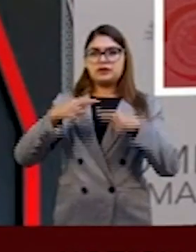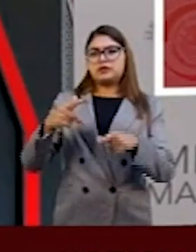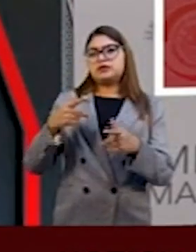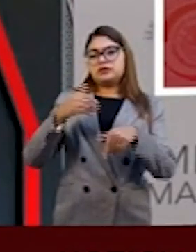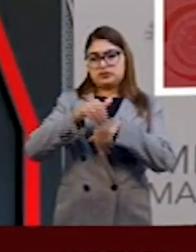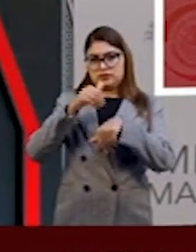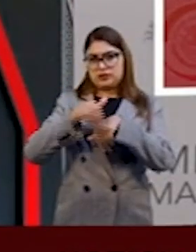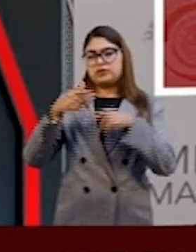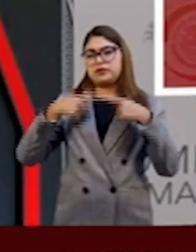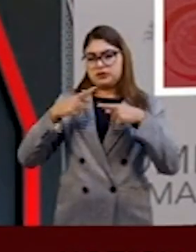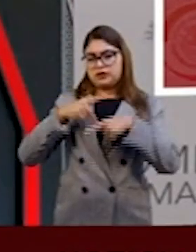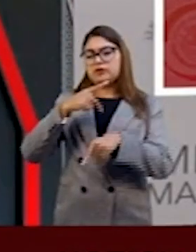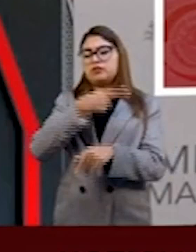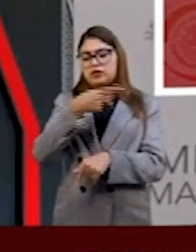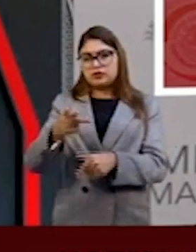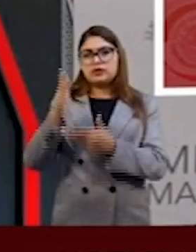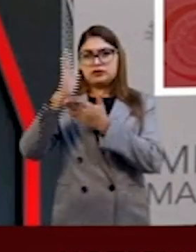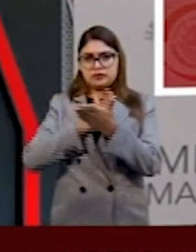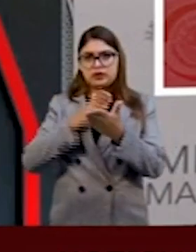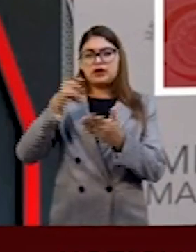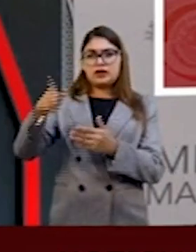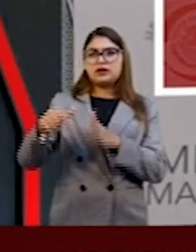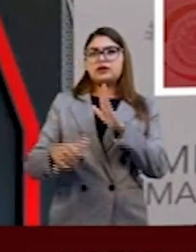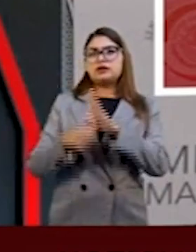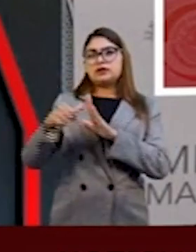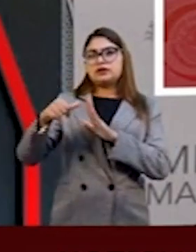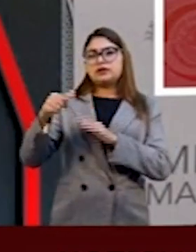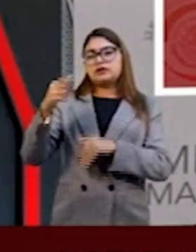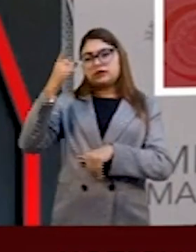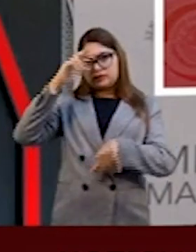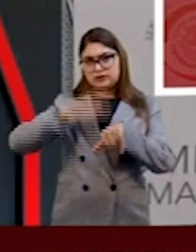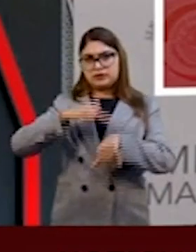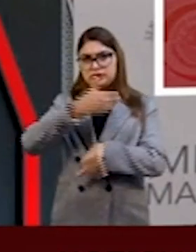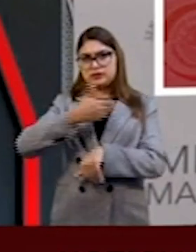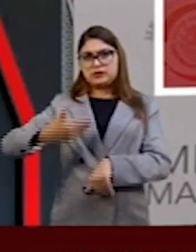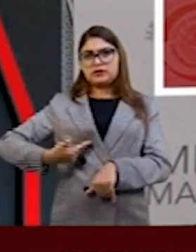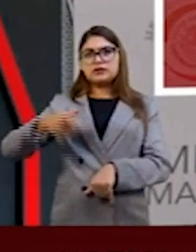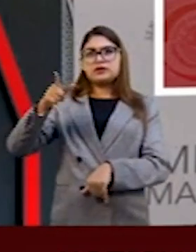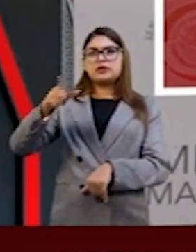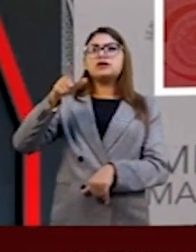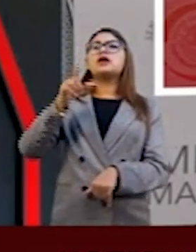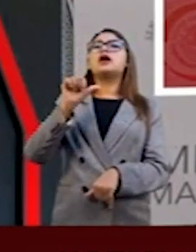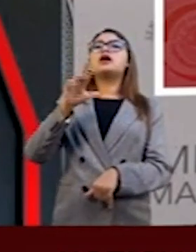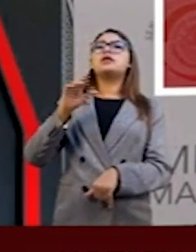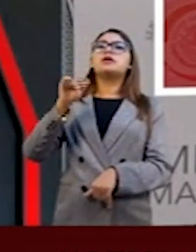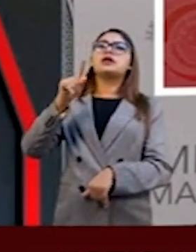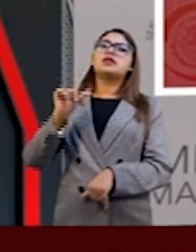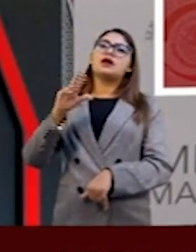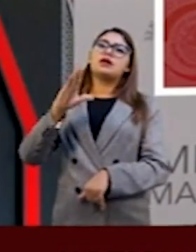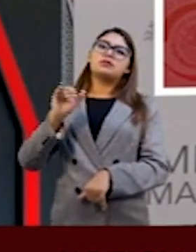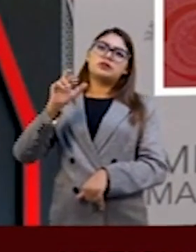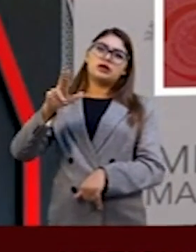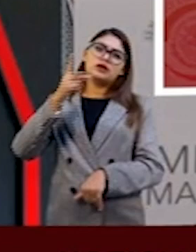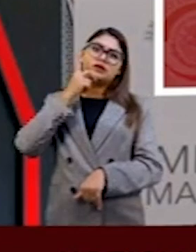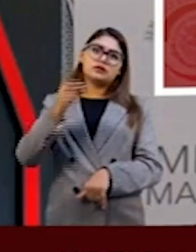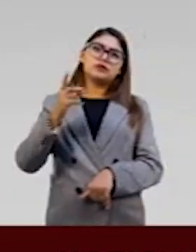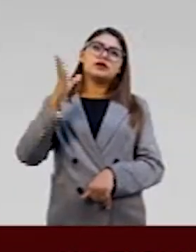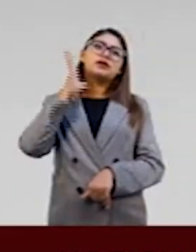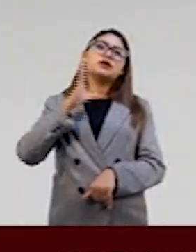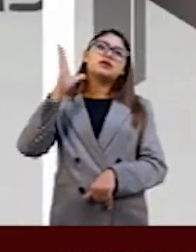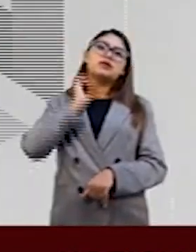hogares mexicanos, el presidente de la mesa directiva del Senado, Alejandro Armenta Mier, dijo que la Cámara Alta también contribuyó.